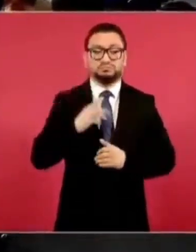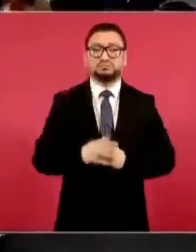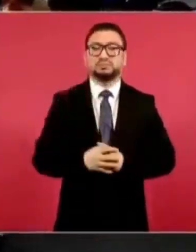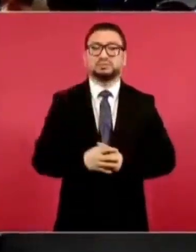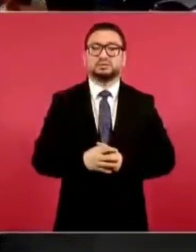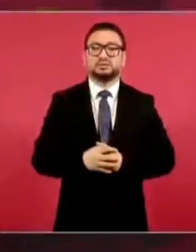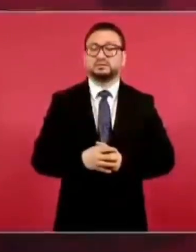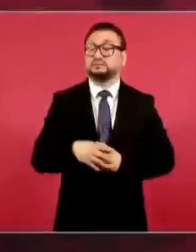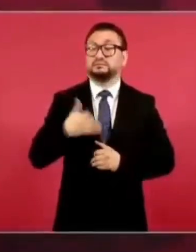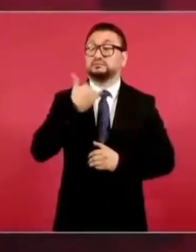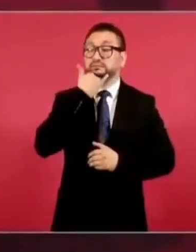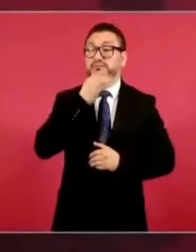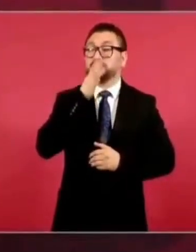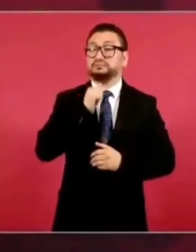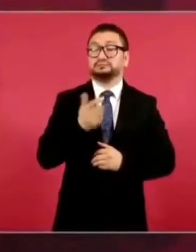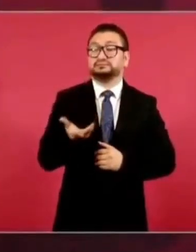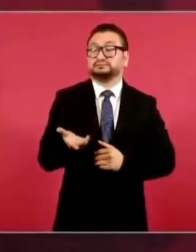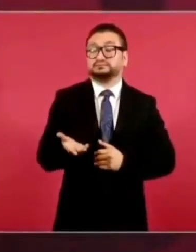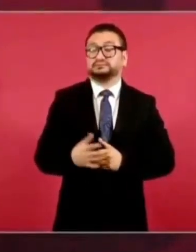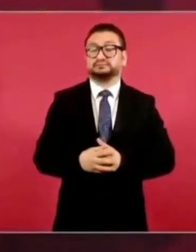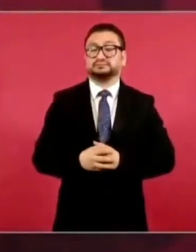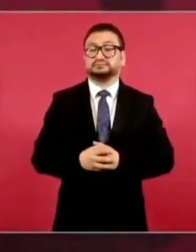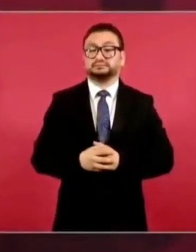No se puede.